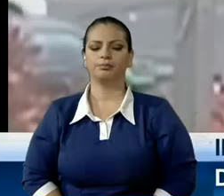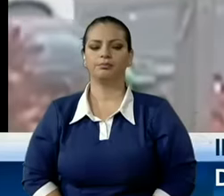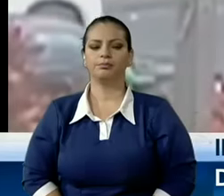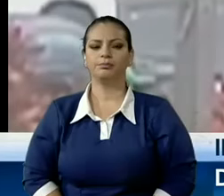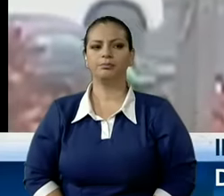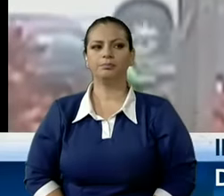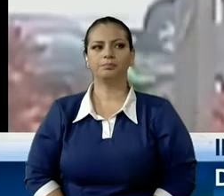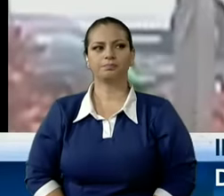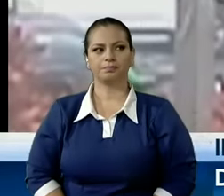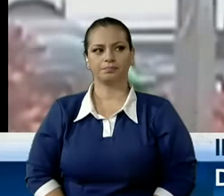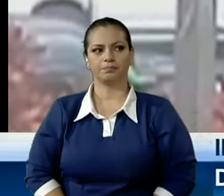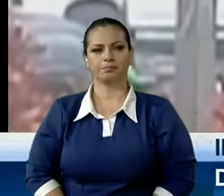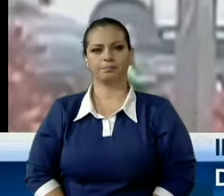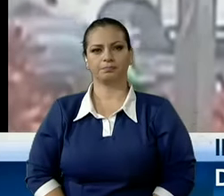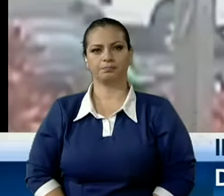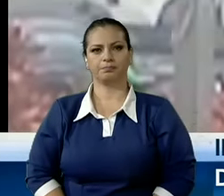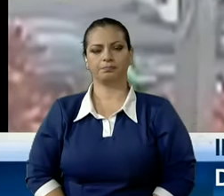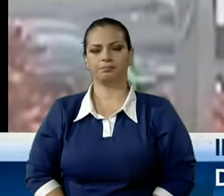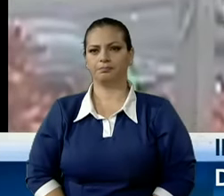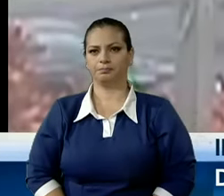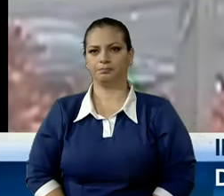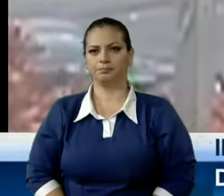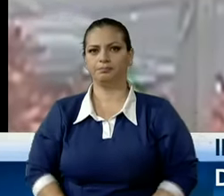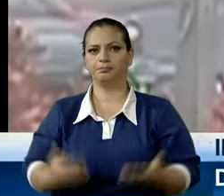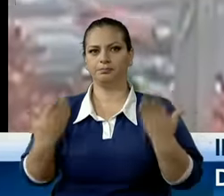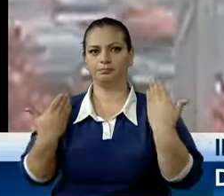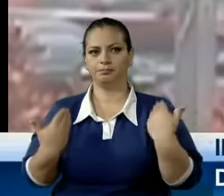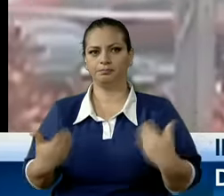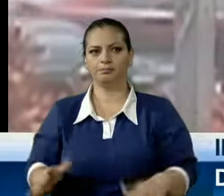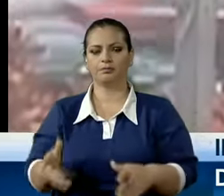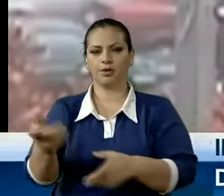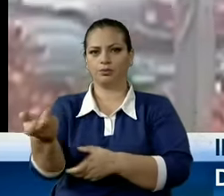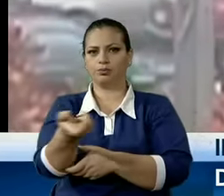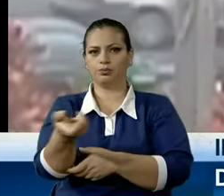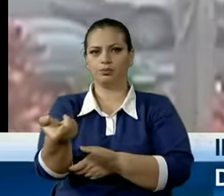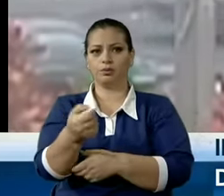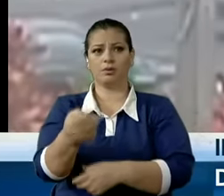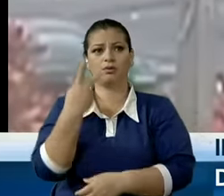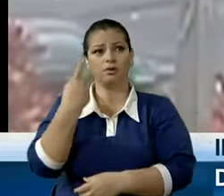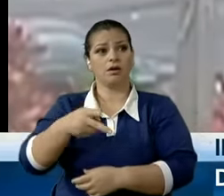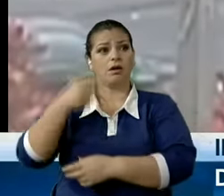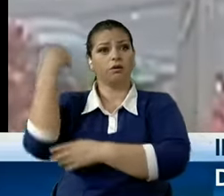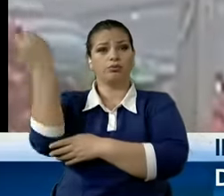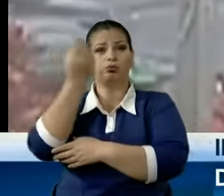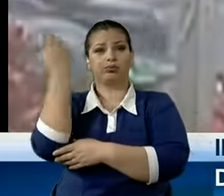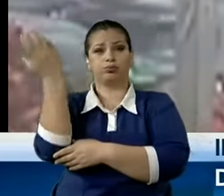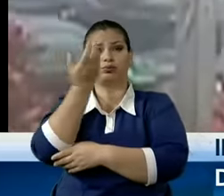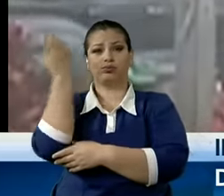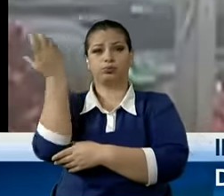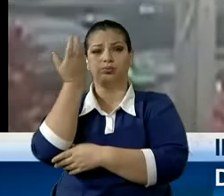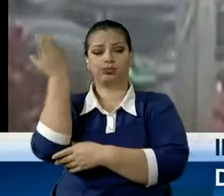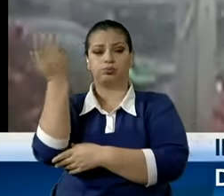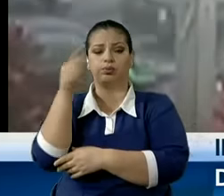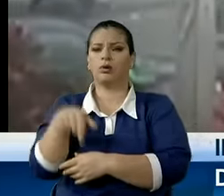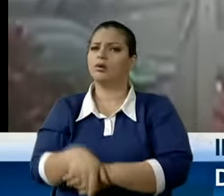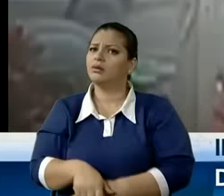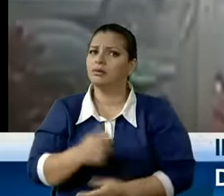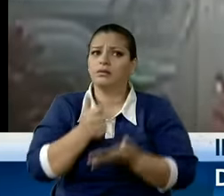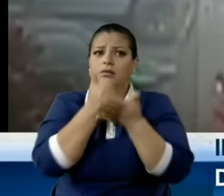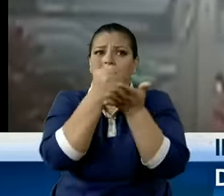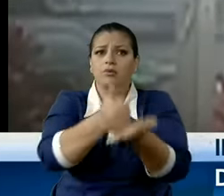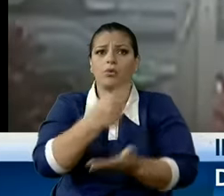Una vez reportada la novedad, se hizo presente también una ambulancia que prestó atención al conductor del vehículo de